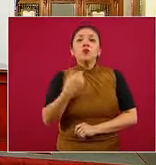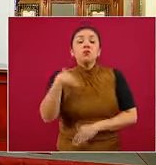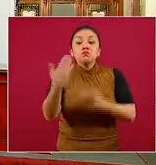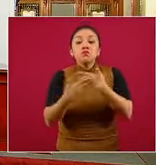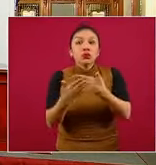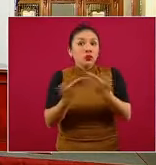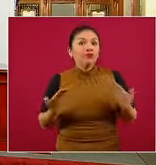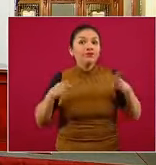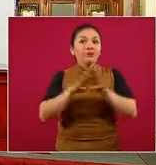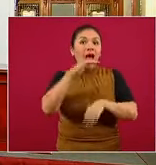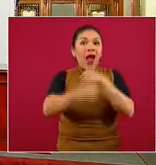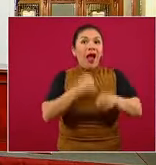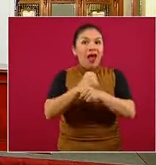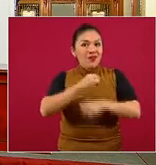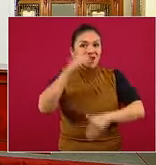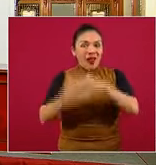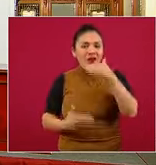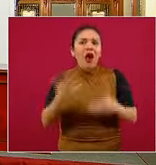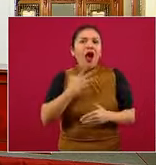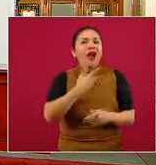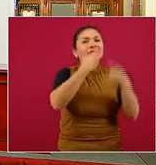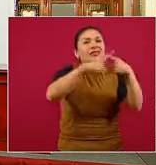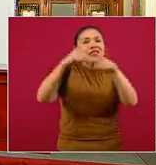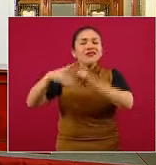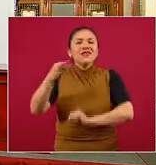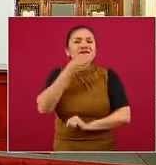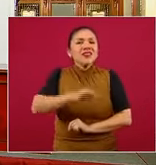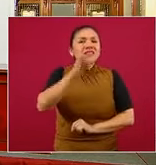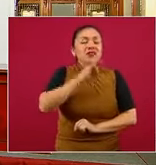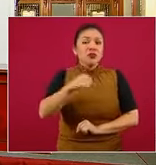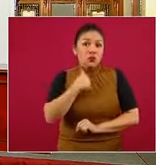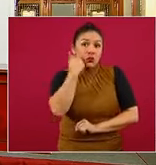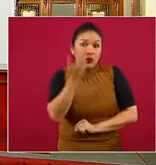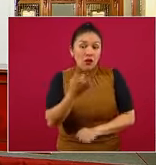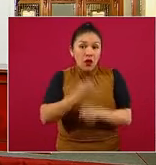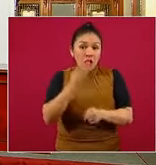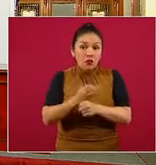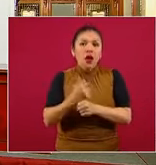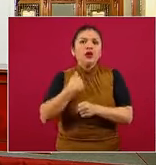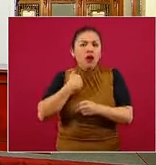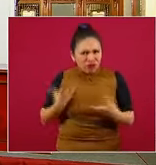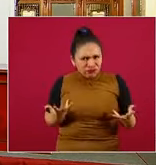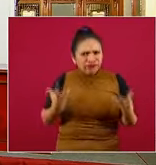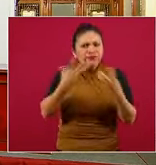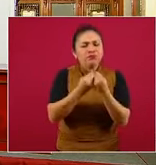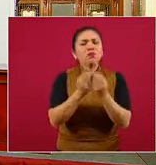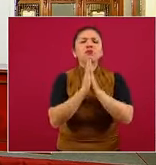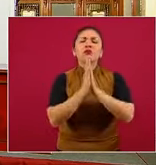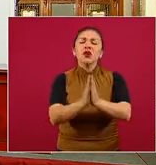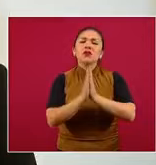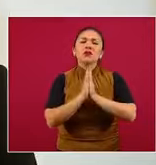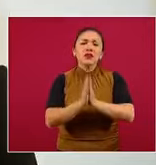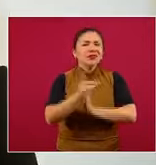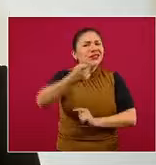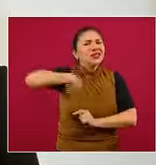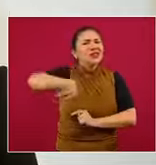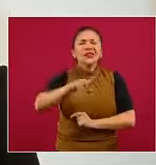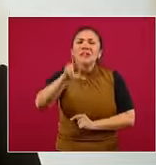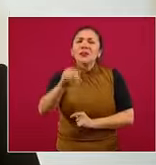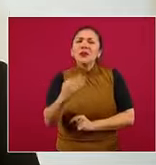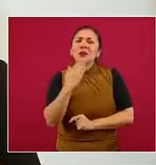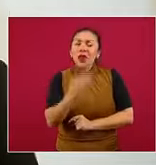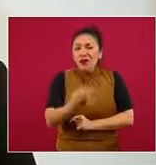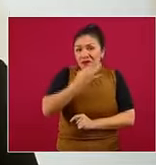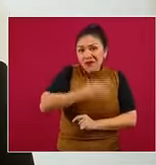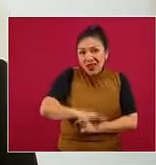cerrar año, vienen diferentes festividades a los cuales me quisiera sumar a pedir que evitemos